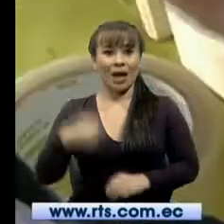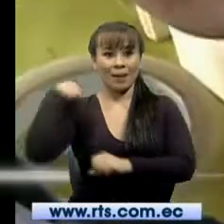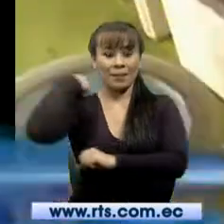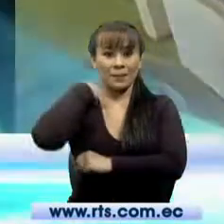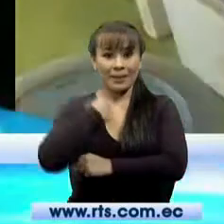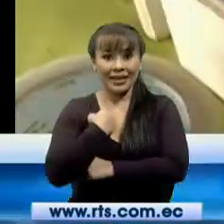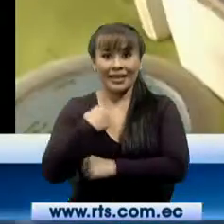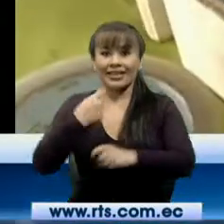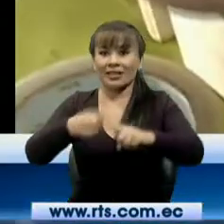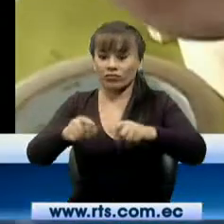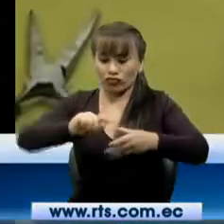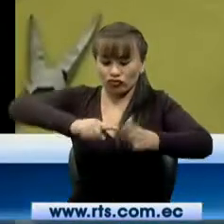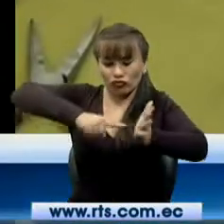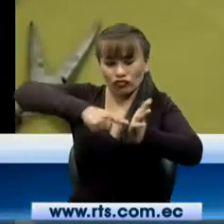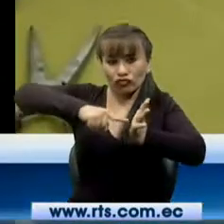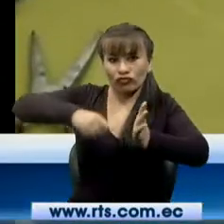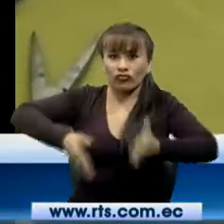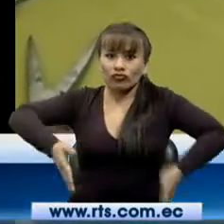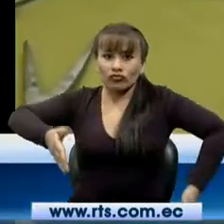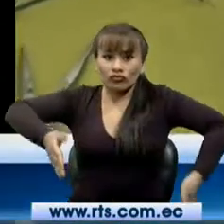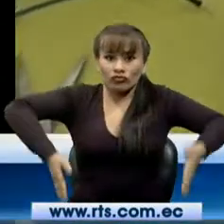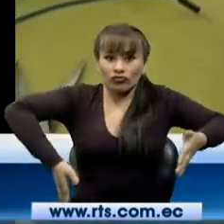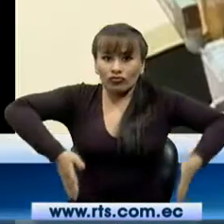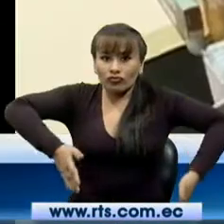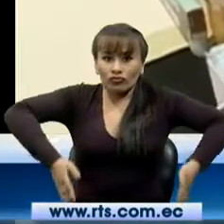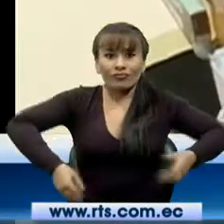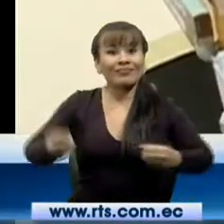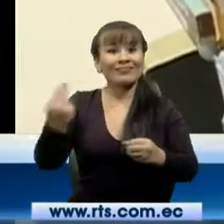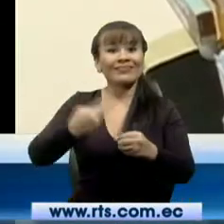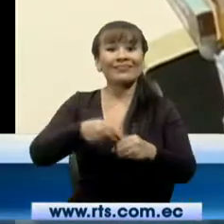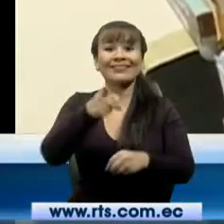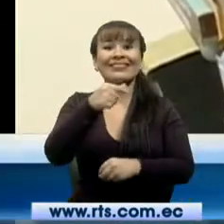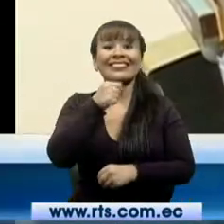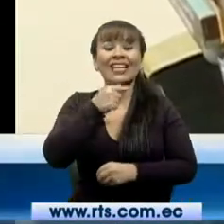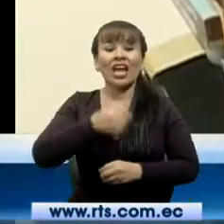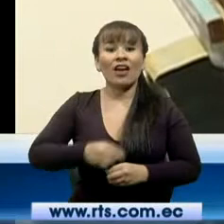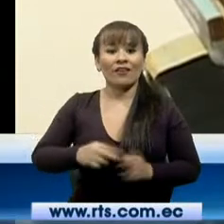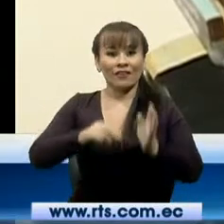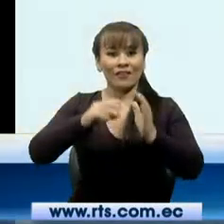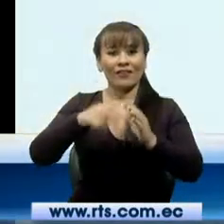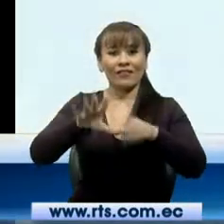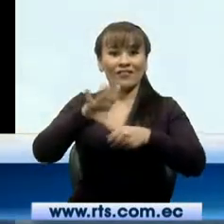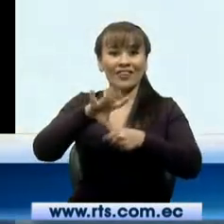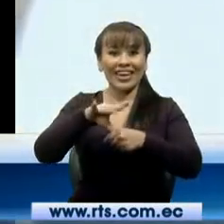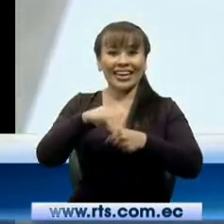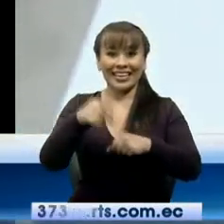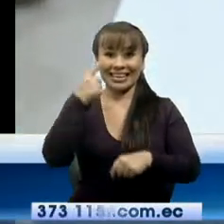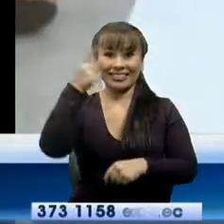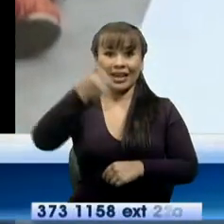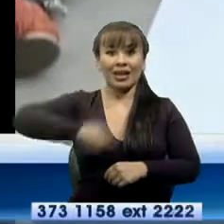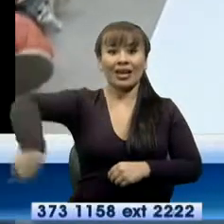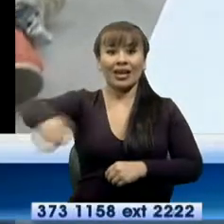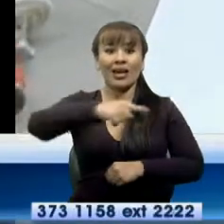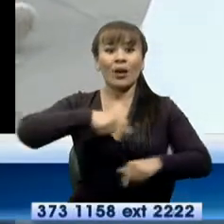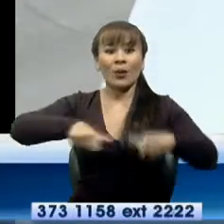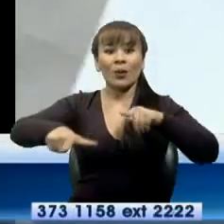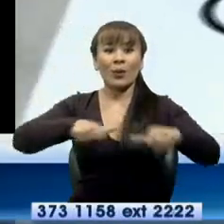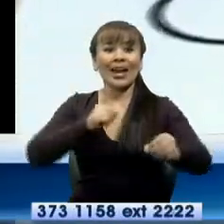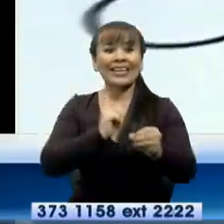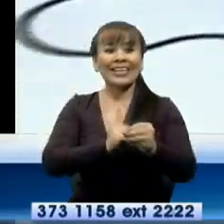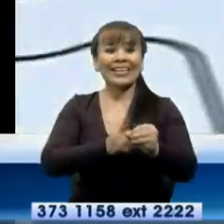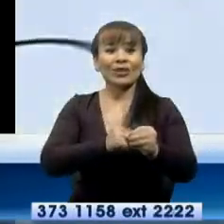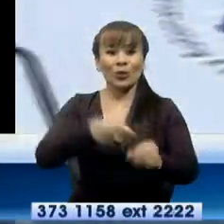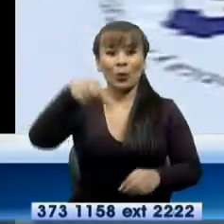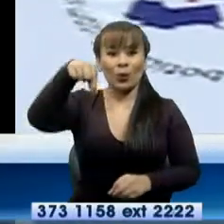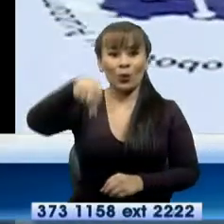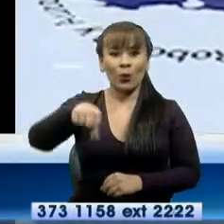maquetas, herramientas y en sus manos con robots. Se trata de los participantes de la feria Innova Week. El Parque Comandá se convirtió en escenario de batallas